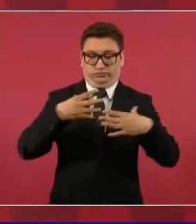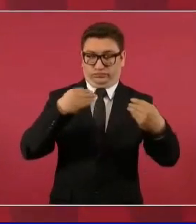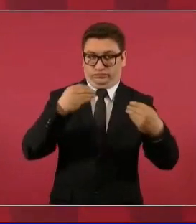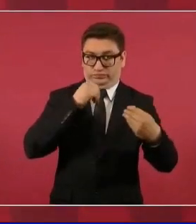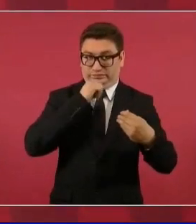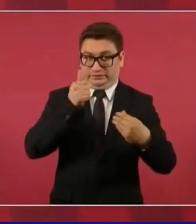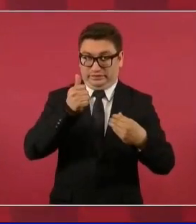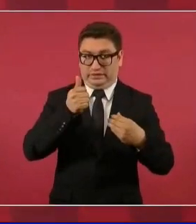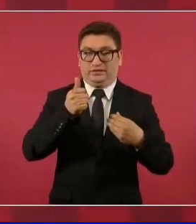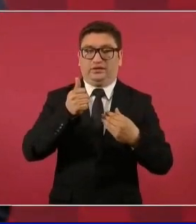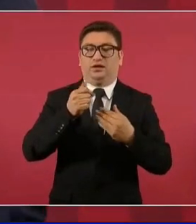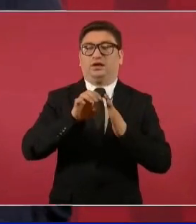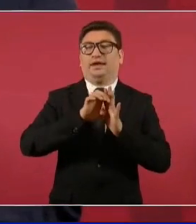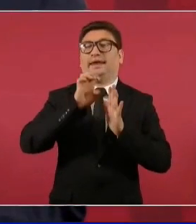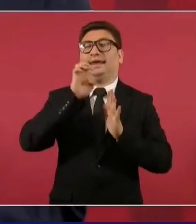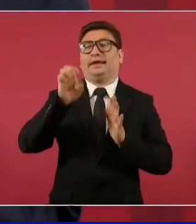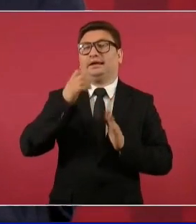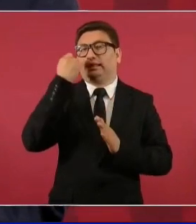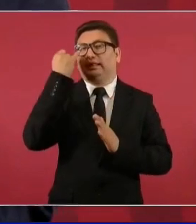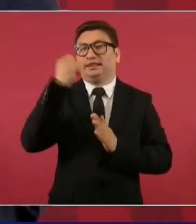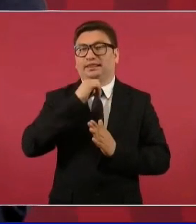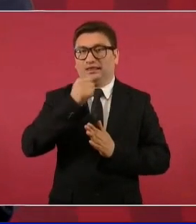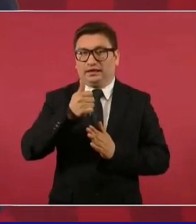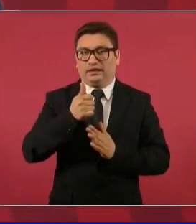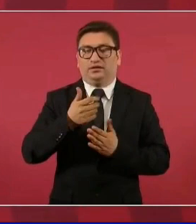estar diciendo ahora,